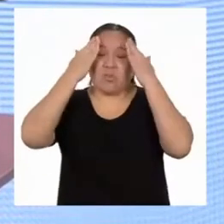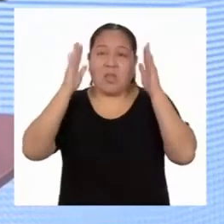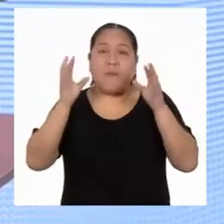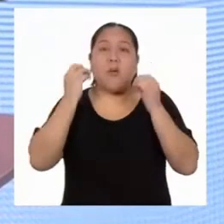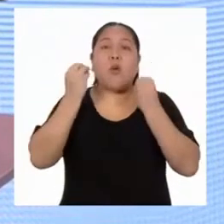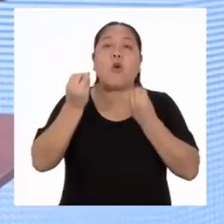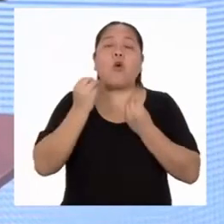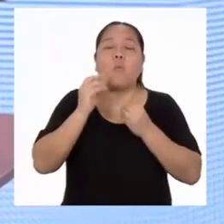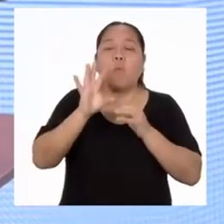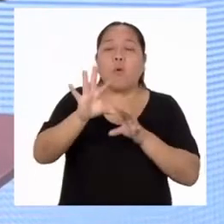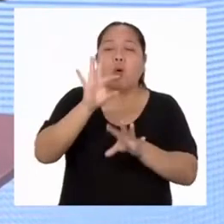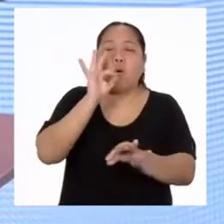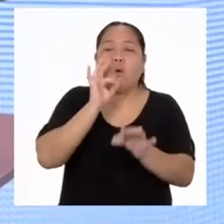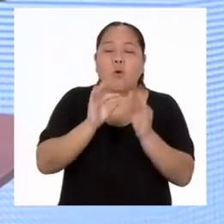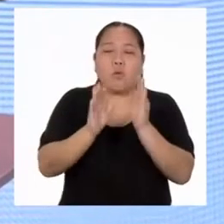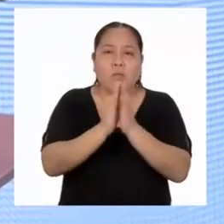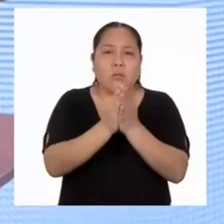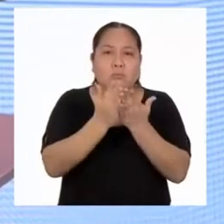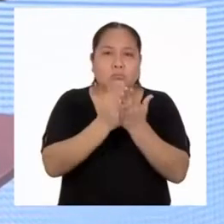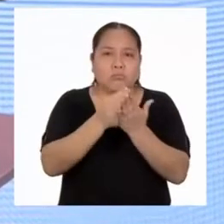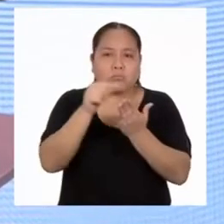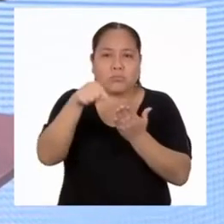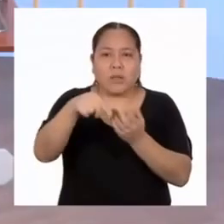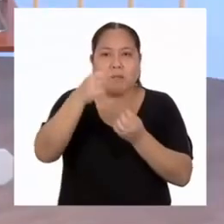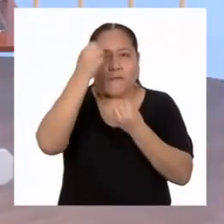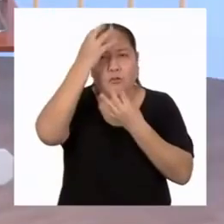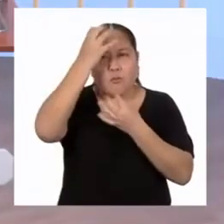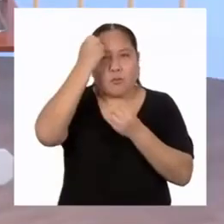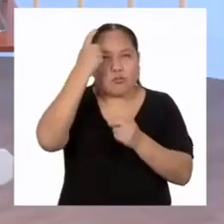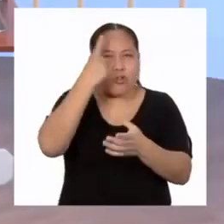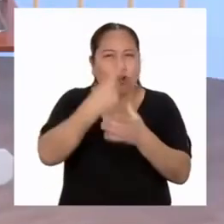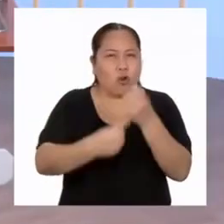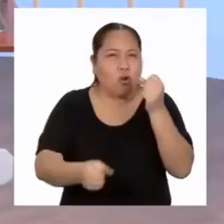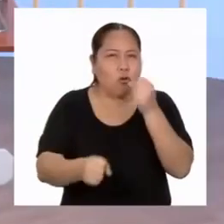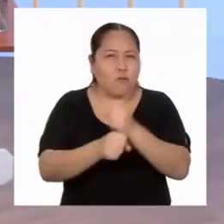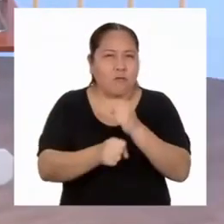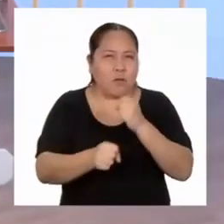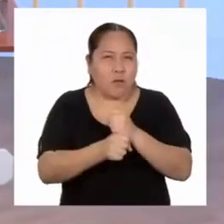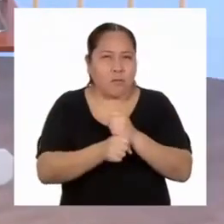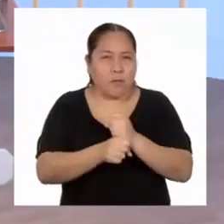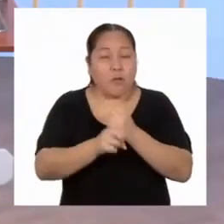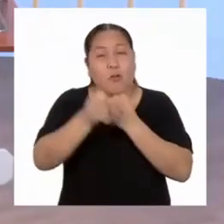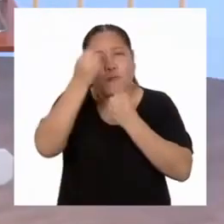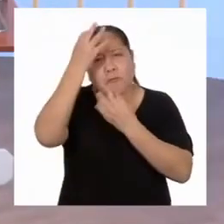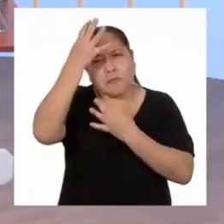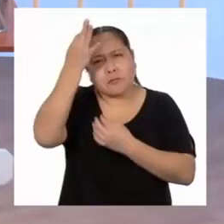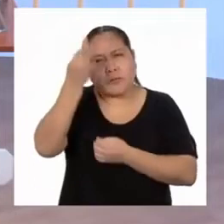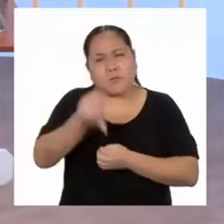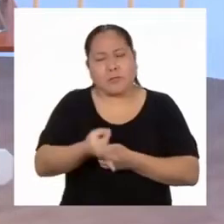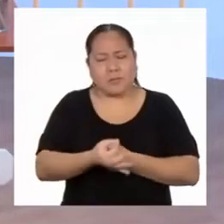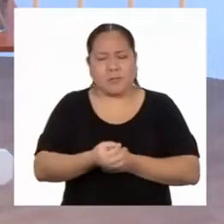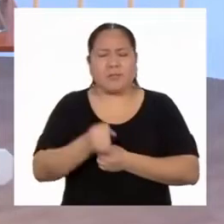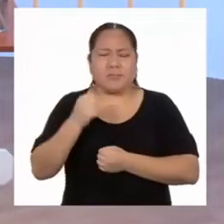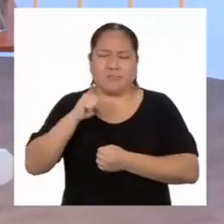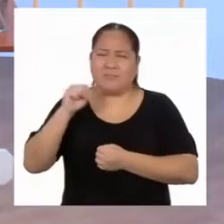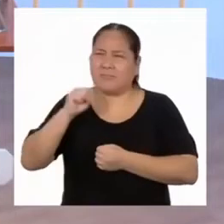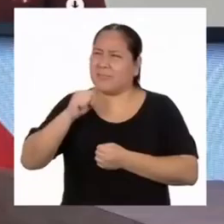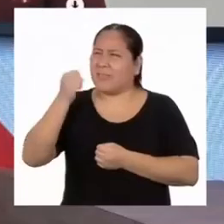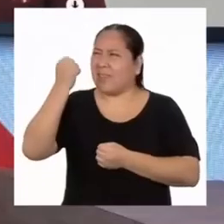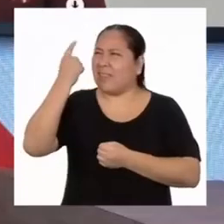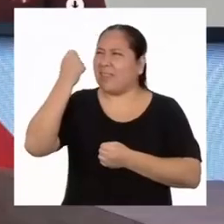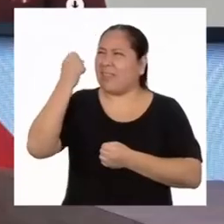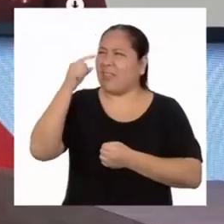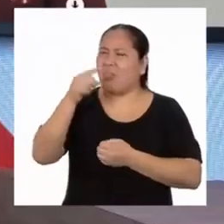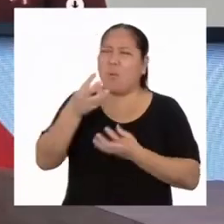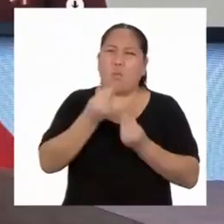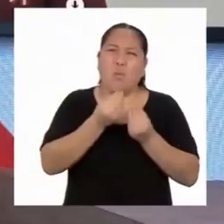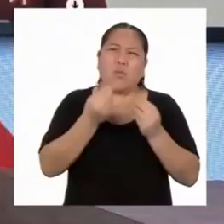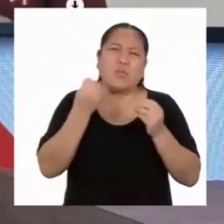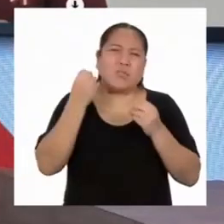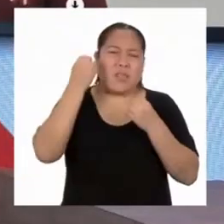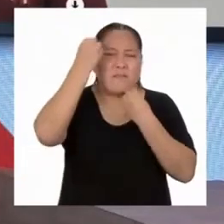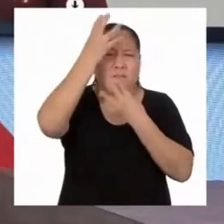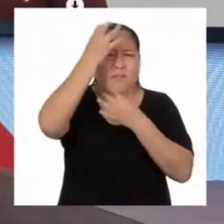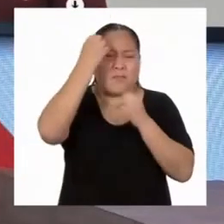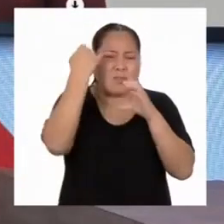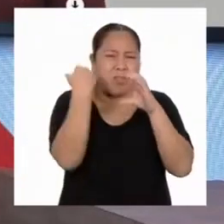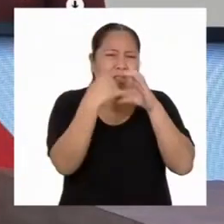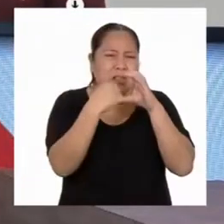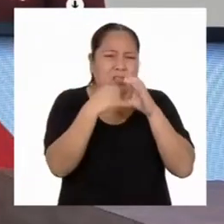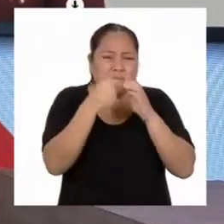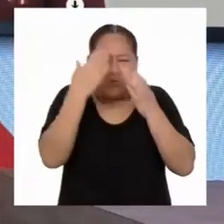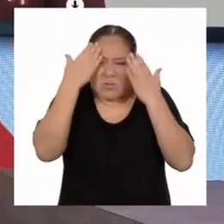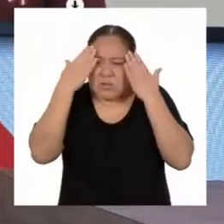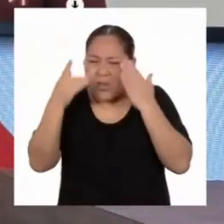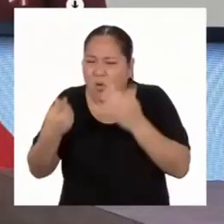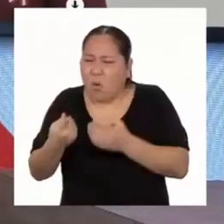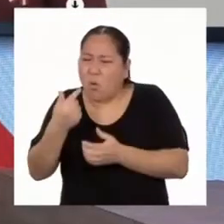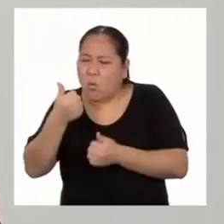bibliografía confiable con información verdadera. Y yo le entiendo, hay tanta información en internet que es difícil saber cuál es